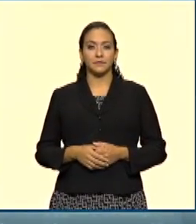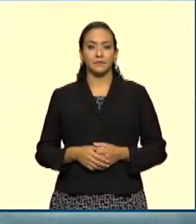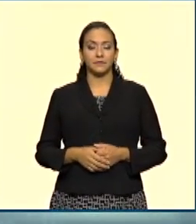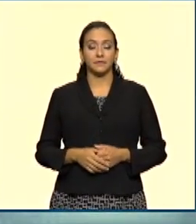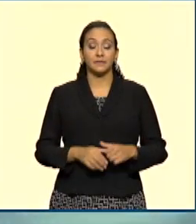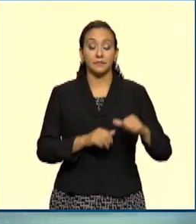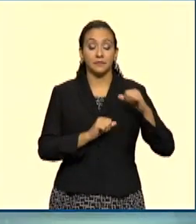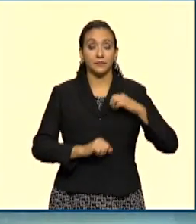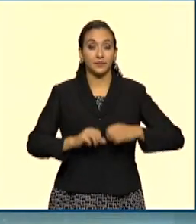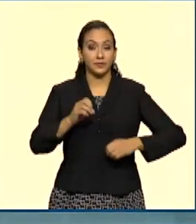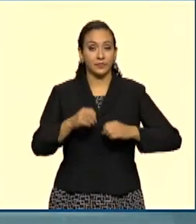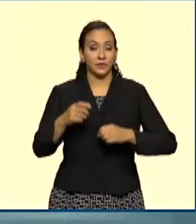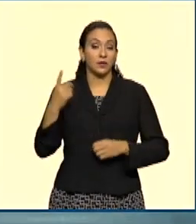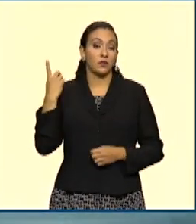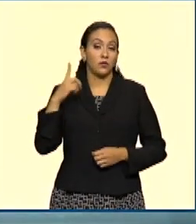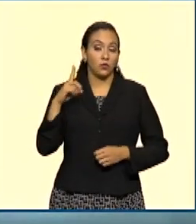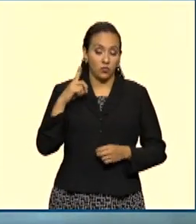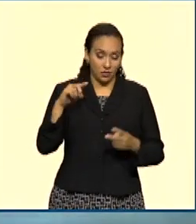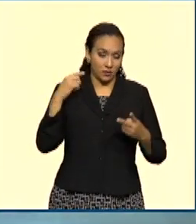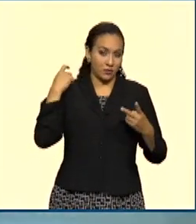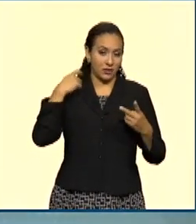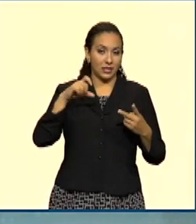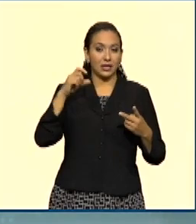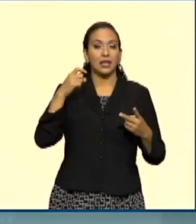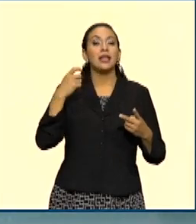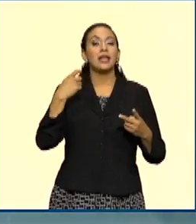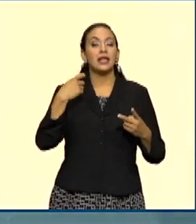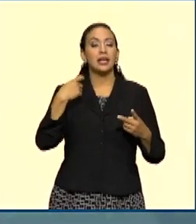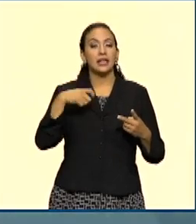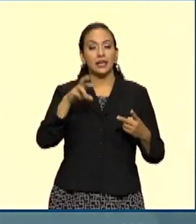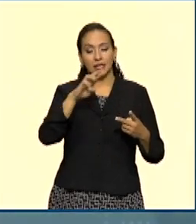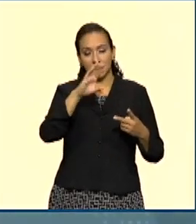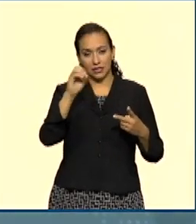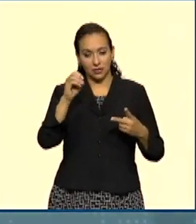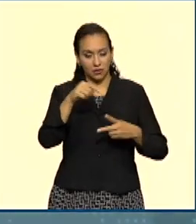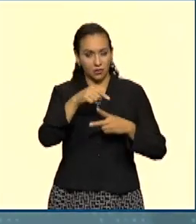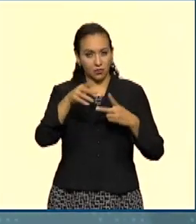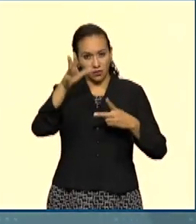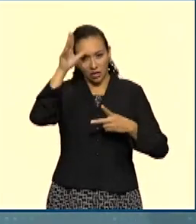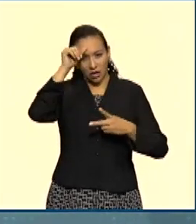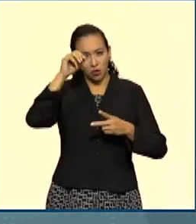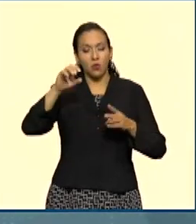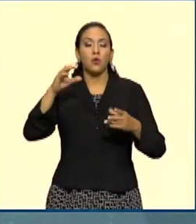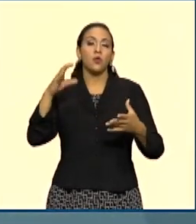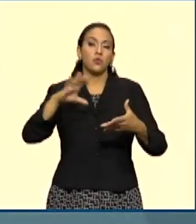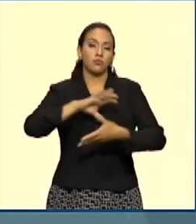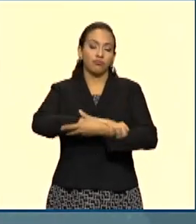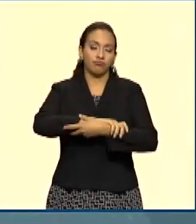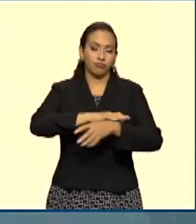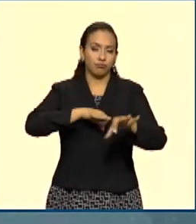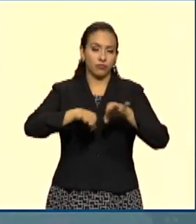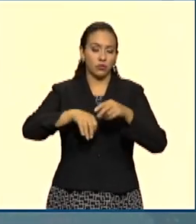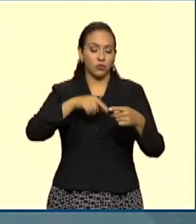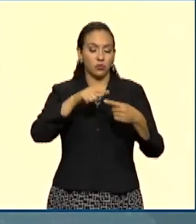El Poder Judicial de Durango y el de Quintana Roo firmaron 2 convenios de colaboración, uno general y otro